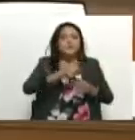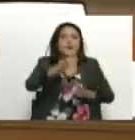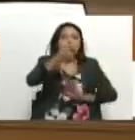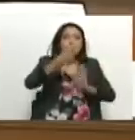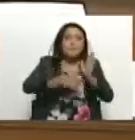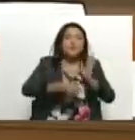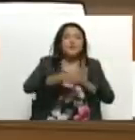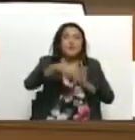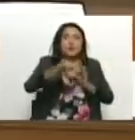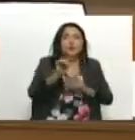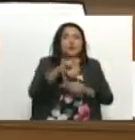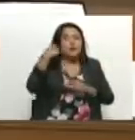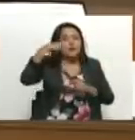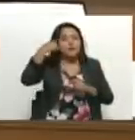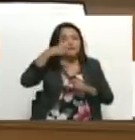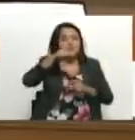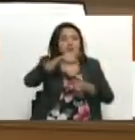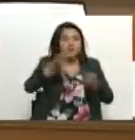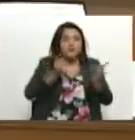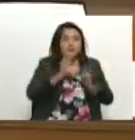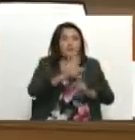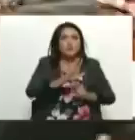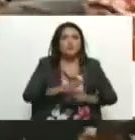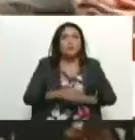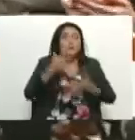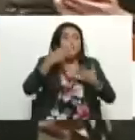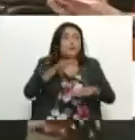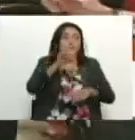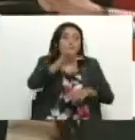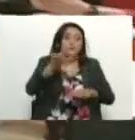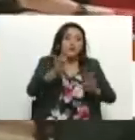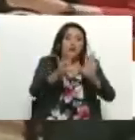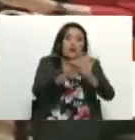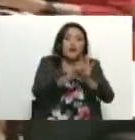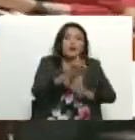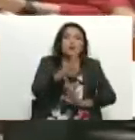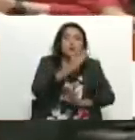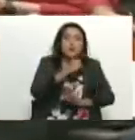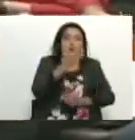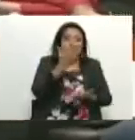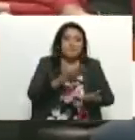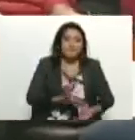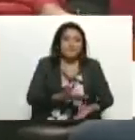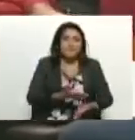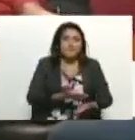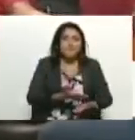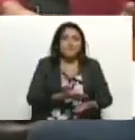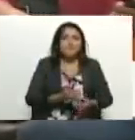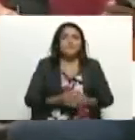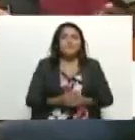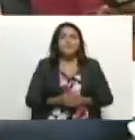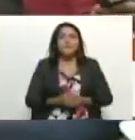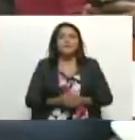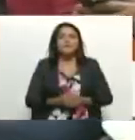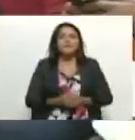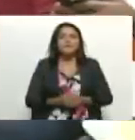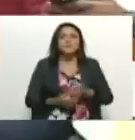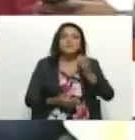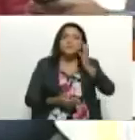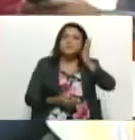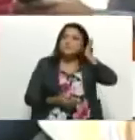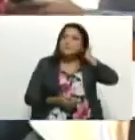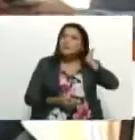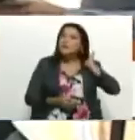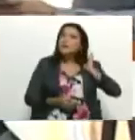cuando fuera necesario y urgente asegurar un bien sobre el cual presumiblemente pudiese recaer la extinción del dominio y concurra motivo fundado. En el